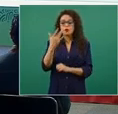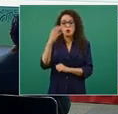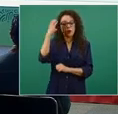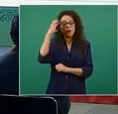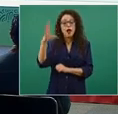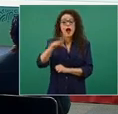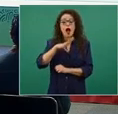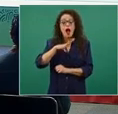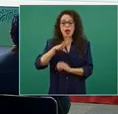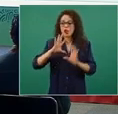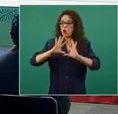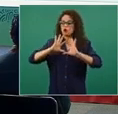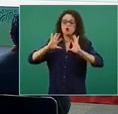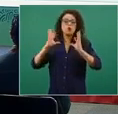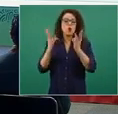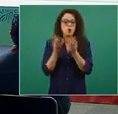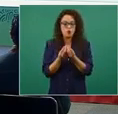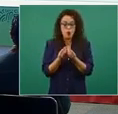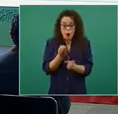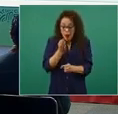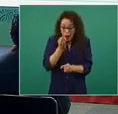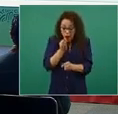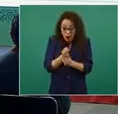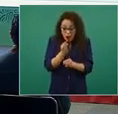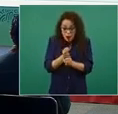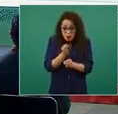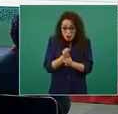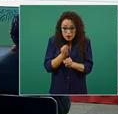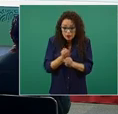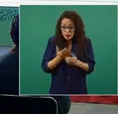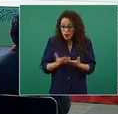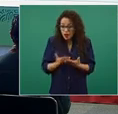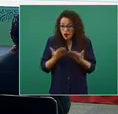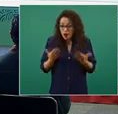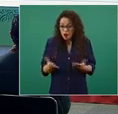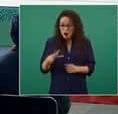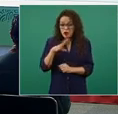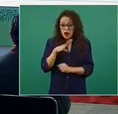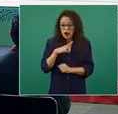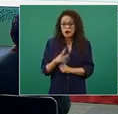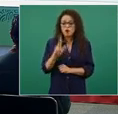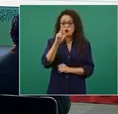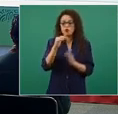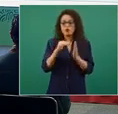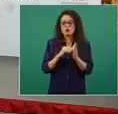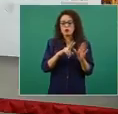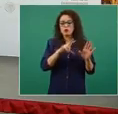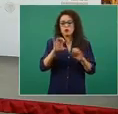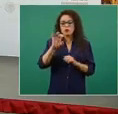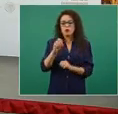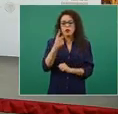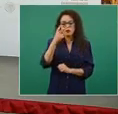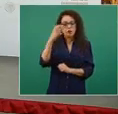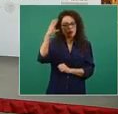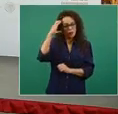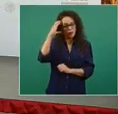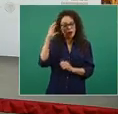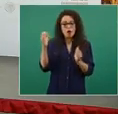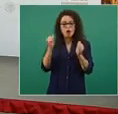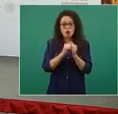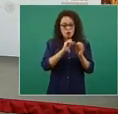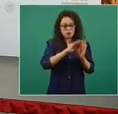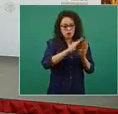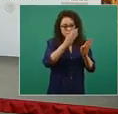en este momento, en el aquí y en el ahora, se encuentran disponibles 8.832 camas con